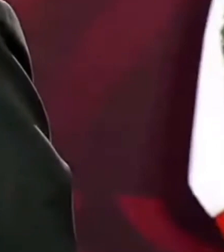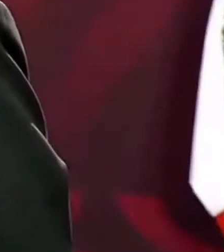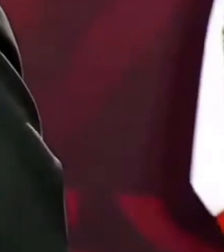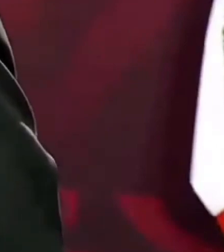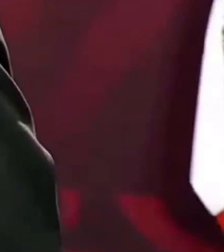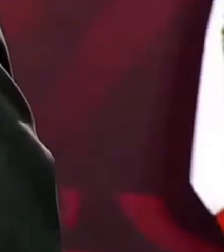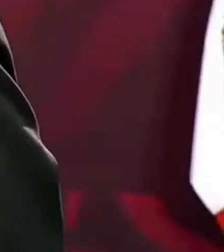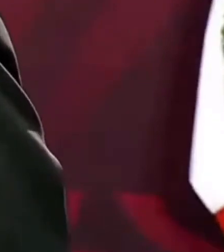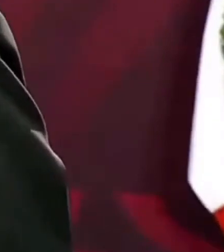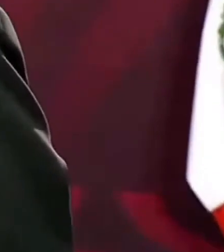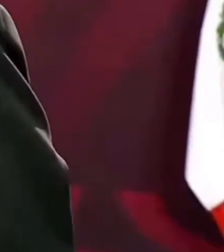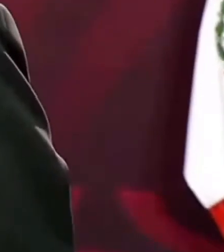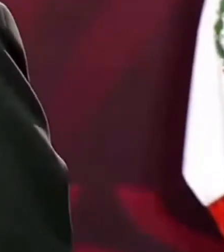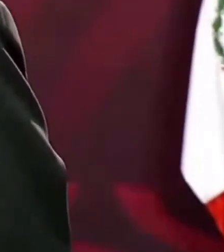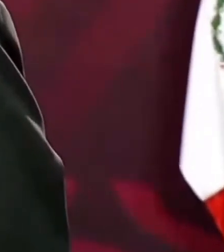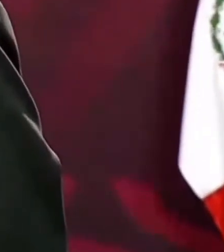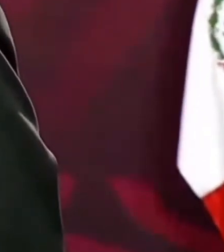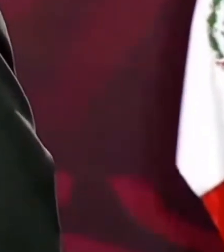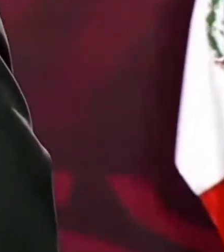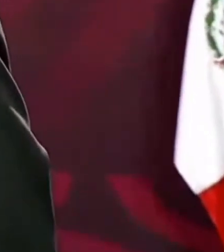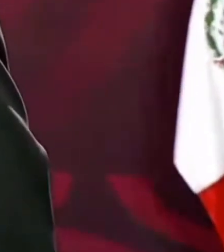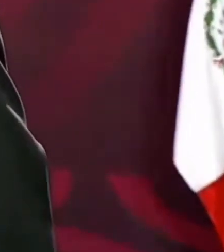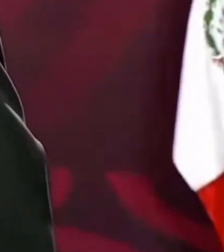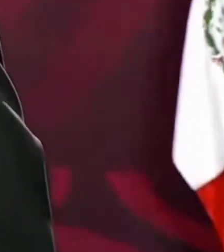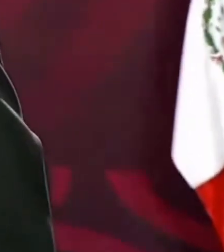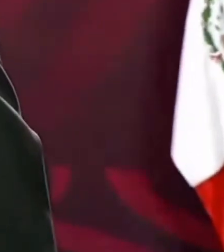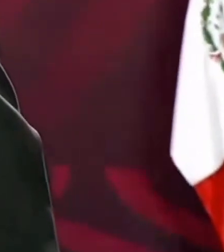Estoy contento.